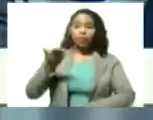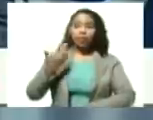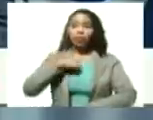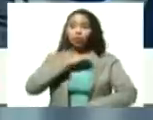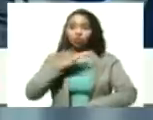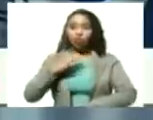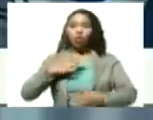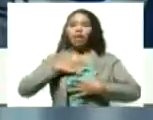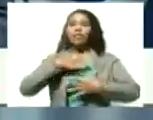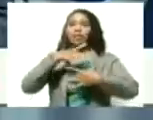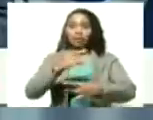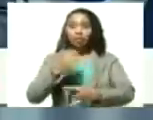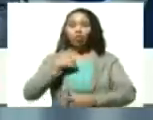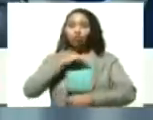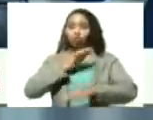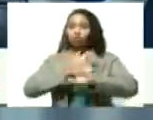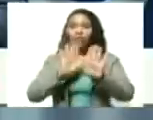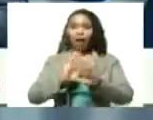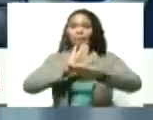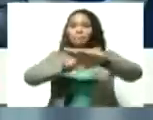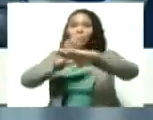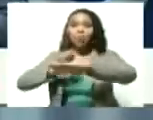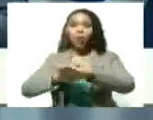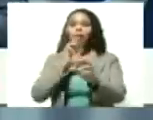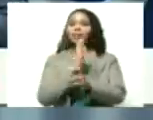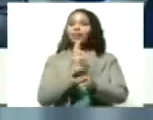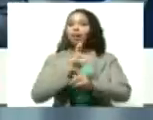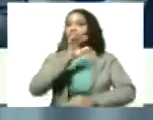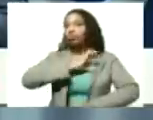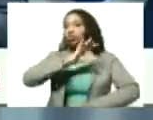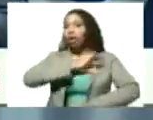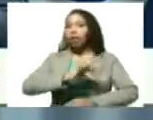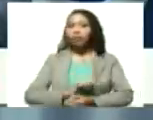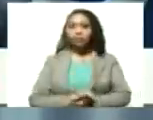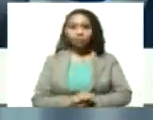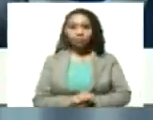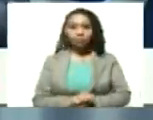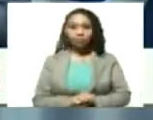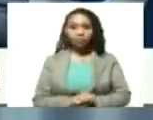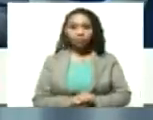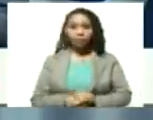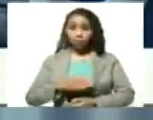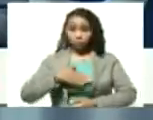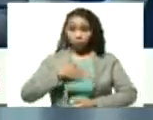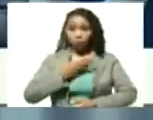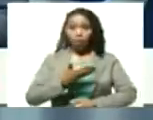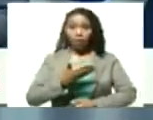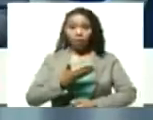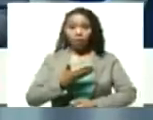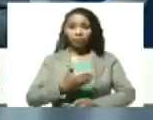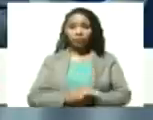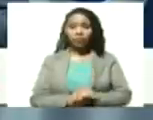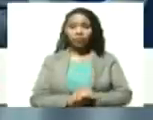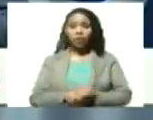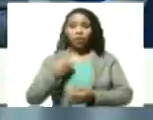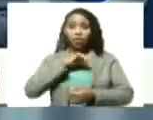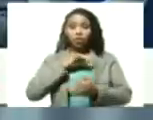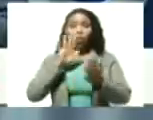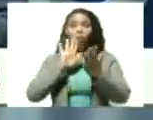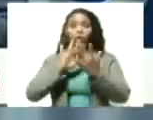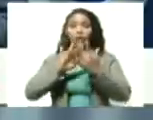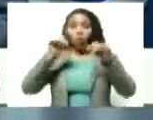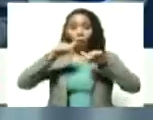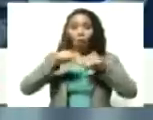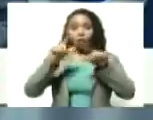hemos anunciado a través de nuestras redes sociales, y podrán esto que estamos transmitiendo el día de hoy